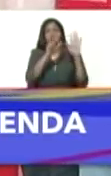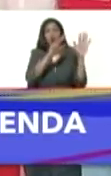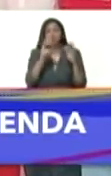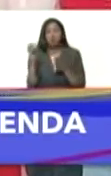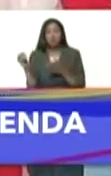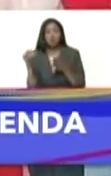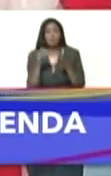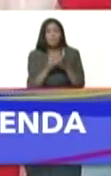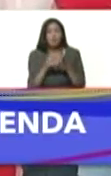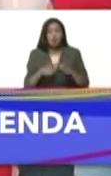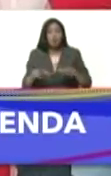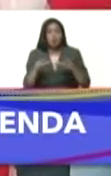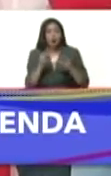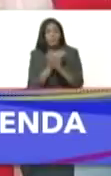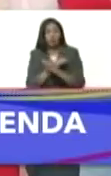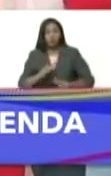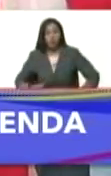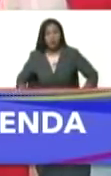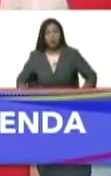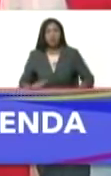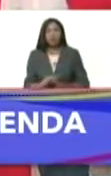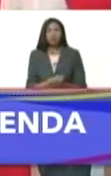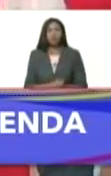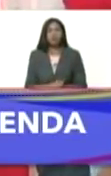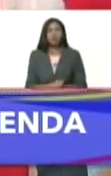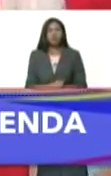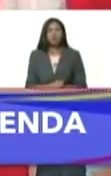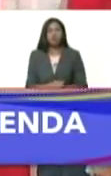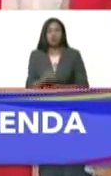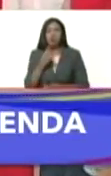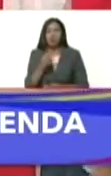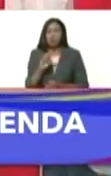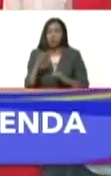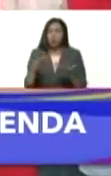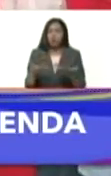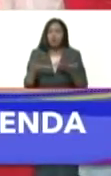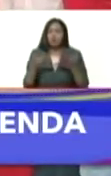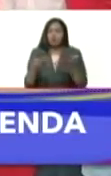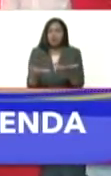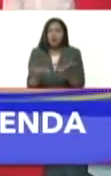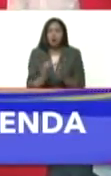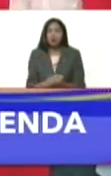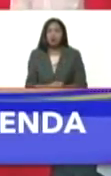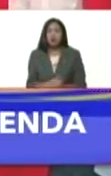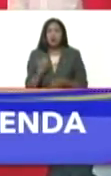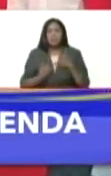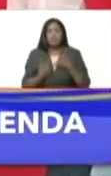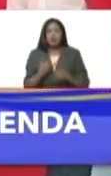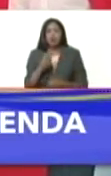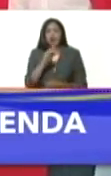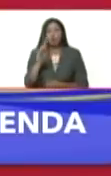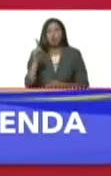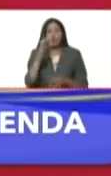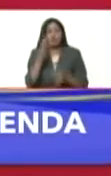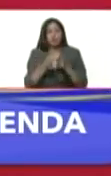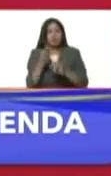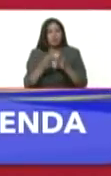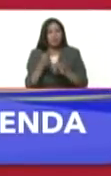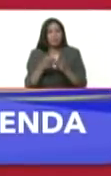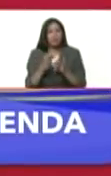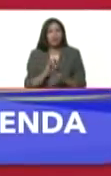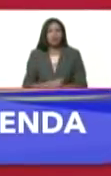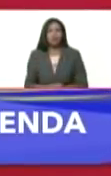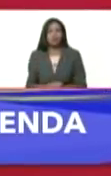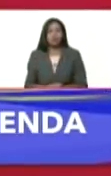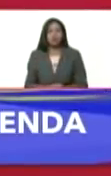2.800.000 está en Araure, en Portuguesa. Y le dije, ¿cuándo la vamos a entregar? El miércoles 11 de septiembre. Y